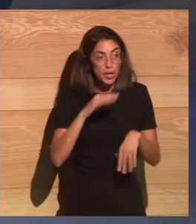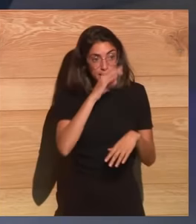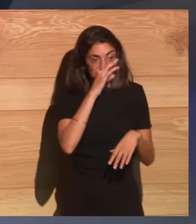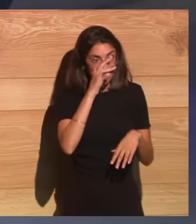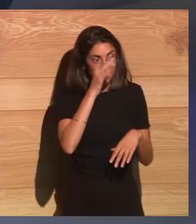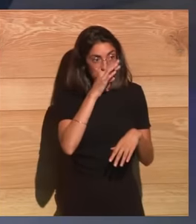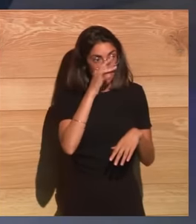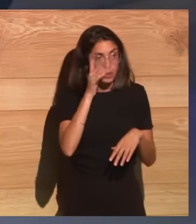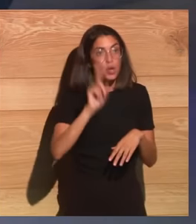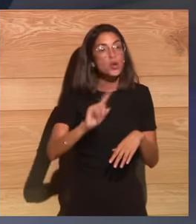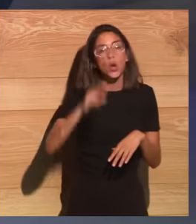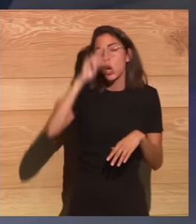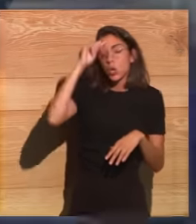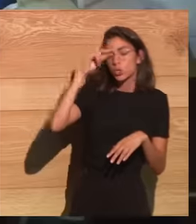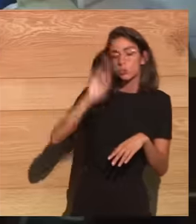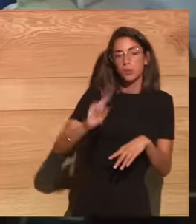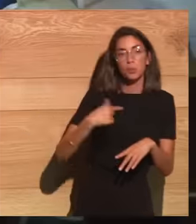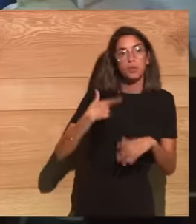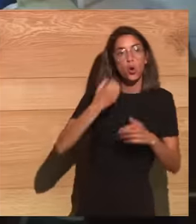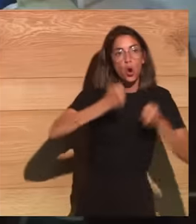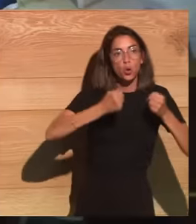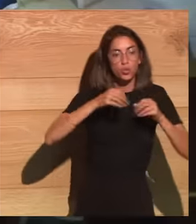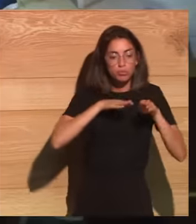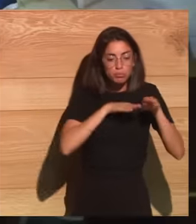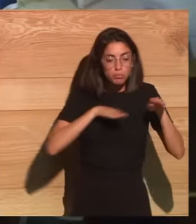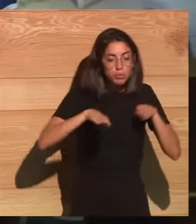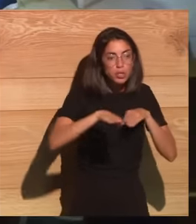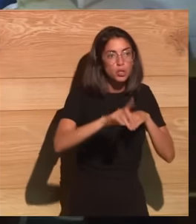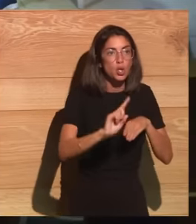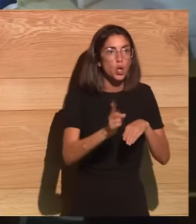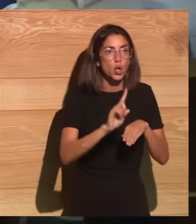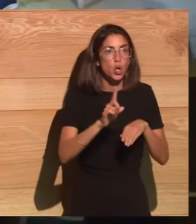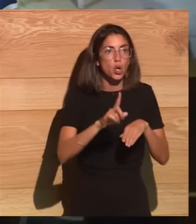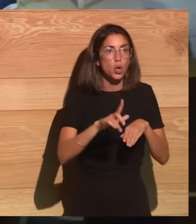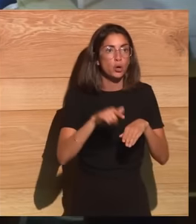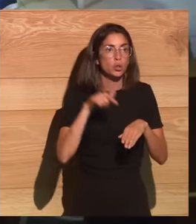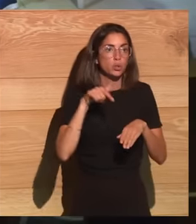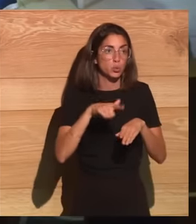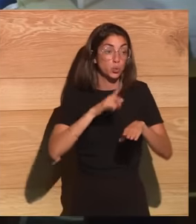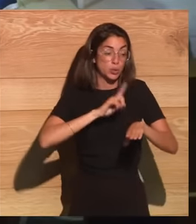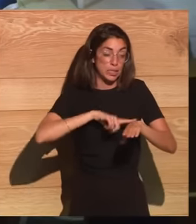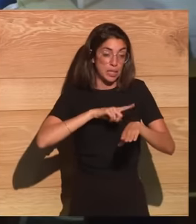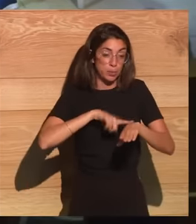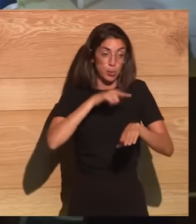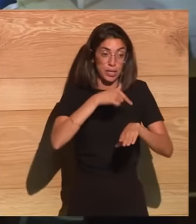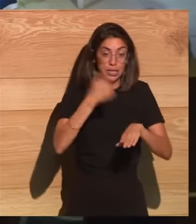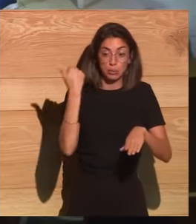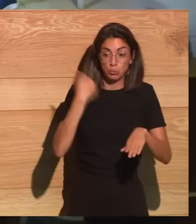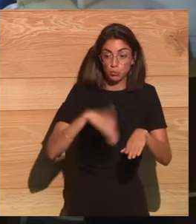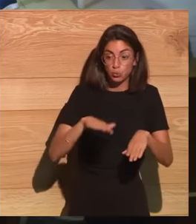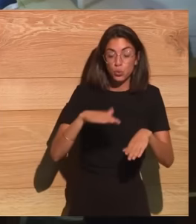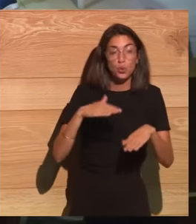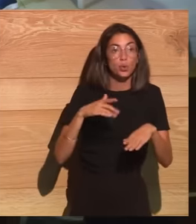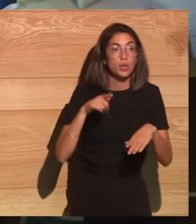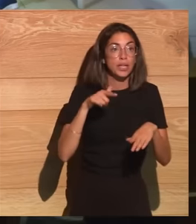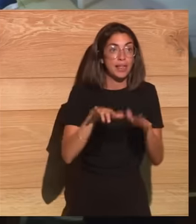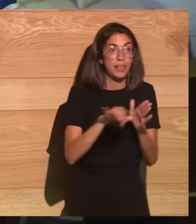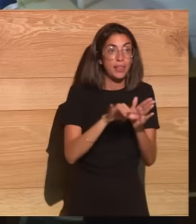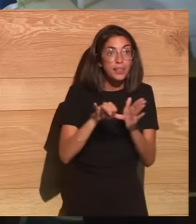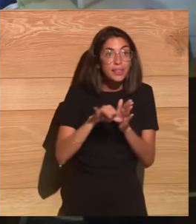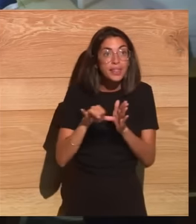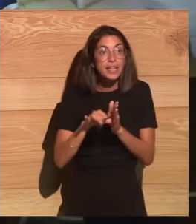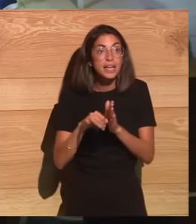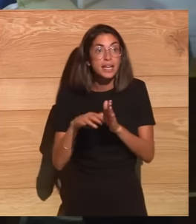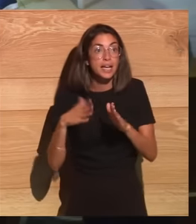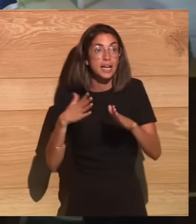Y entonces le digo, no se preocupe que yo muevo el coche y tal. Dice, no, es que llevaba usted tanto tiempo aquí, por lo que sea, cerca de una estación de tren, un coche